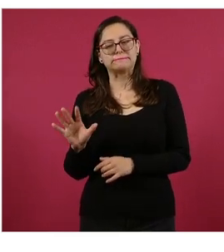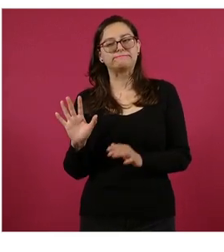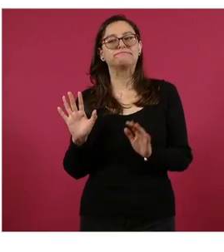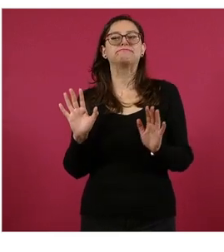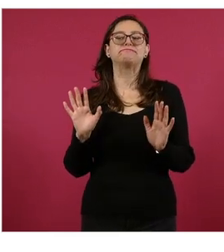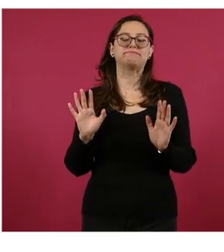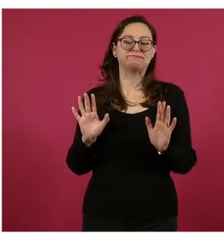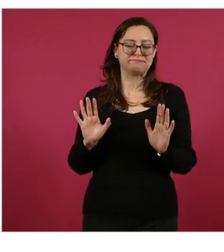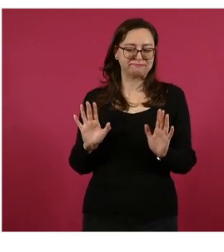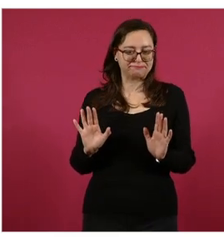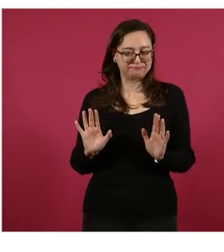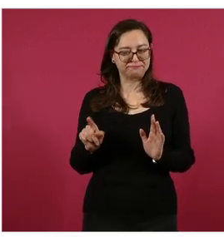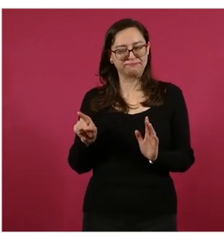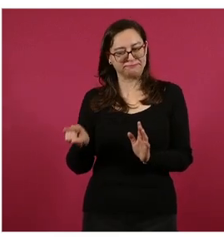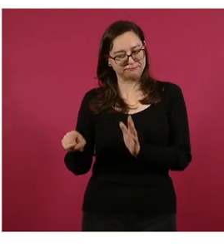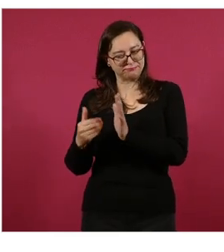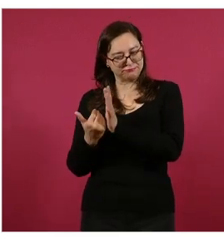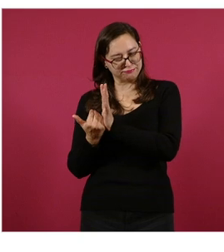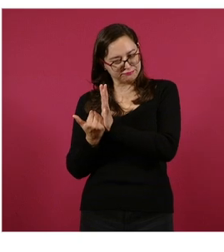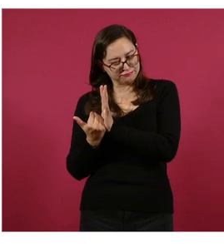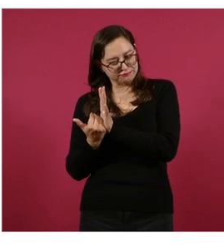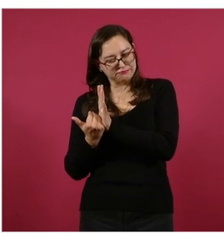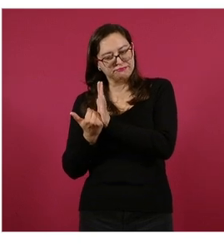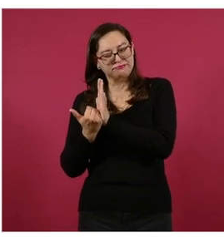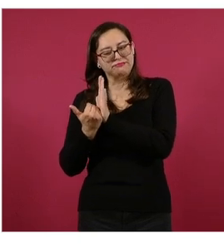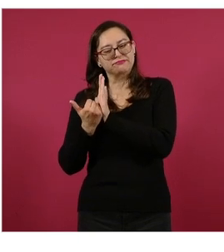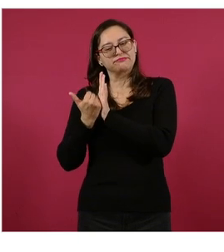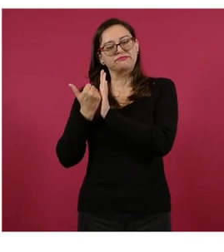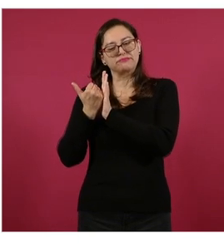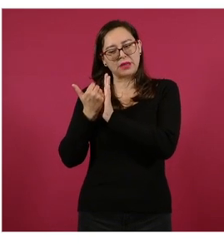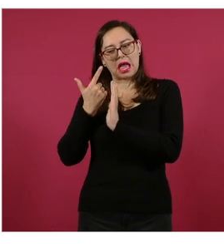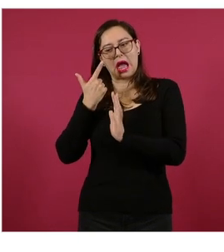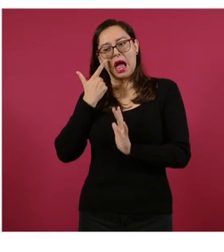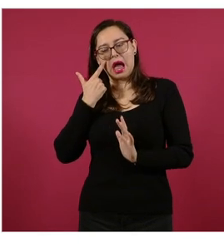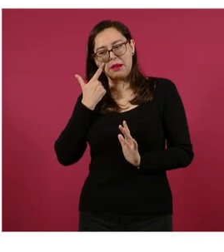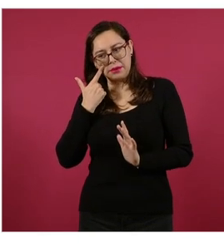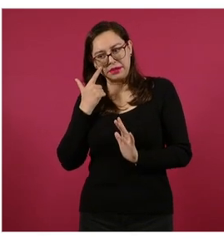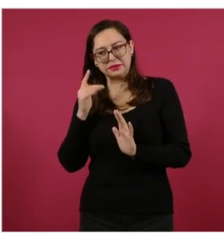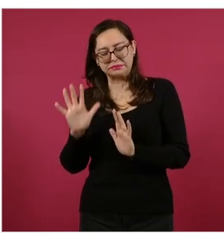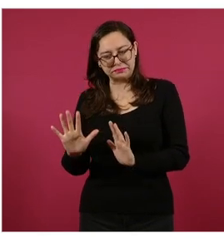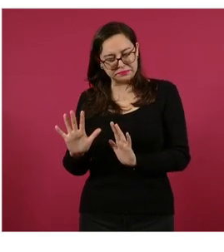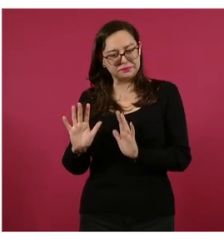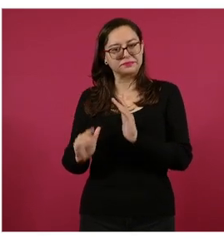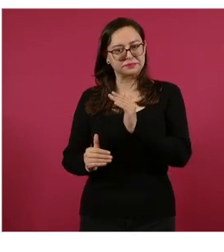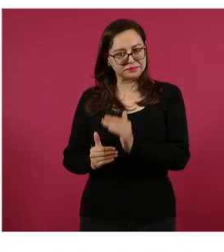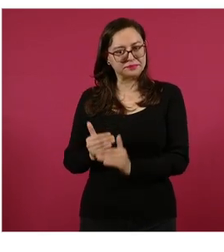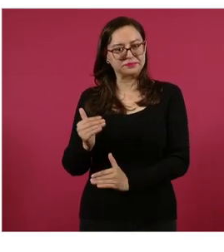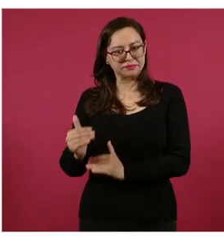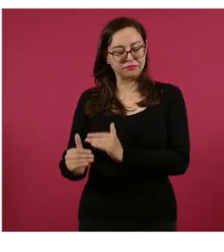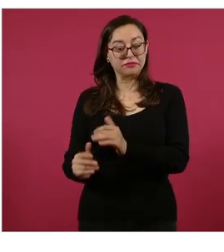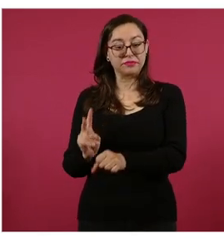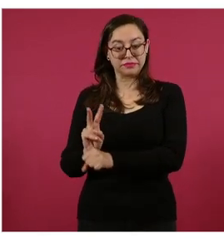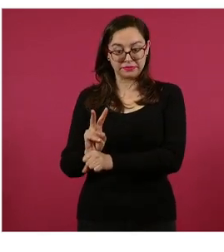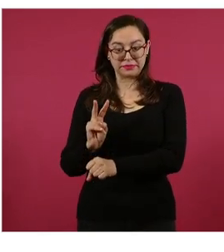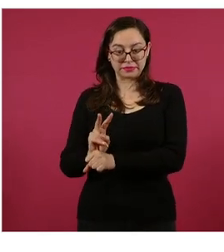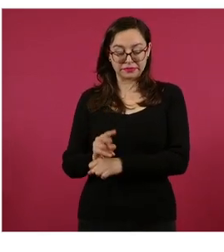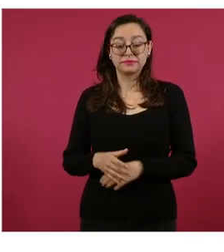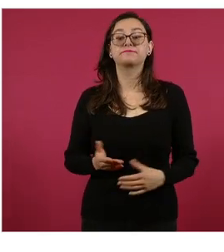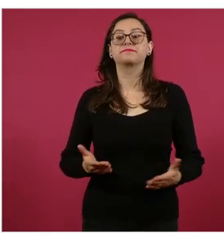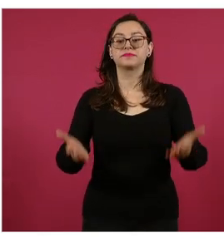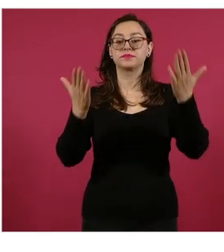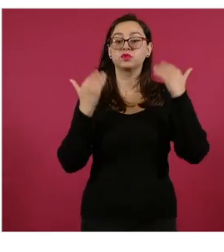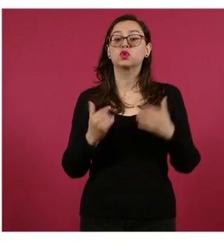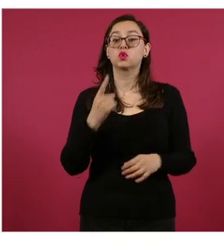$23.45. Estos datos importantes para ese estado donde tiende a haber unos precios más elevados. Y otra vez, en el caso de la Premium, como les